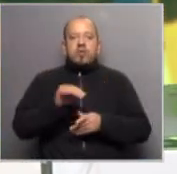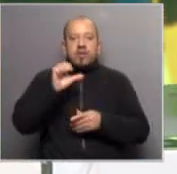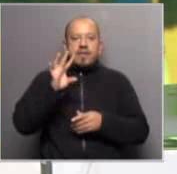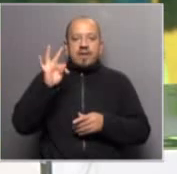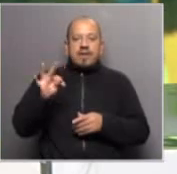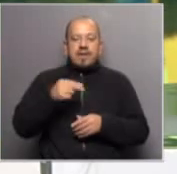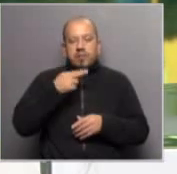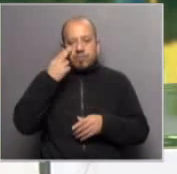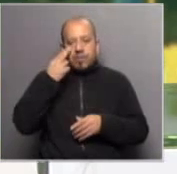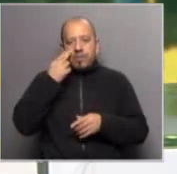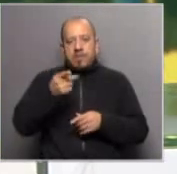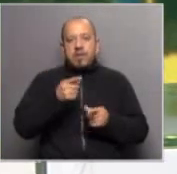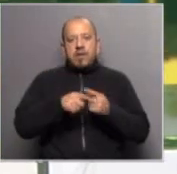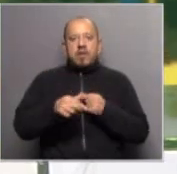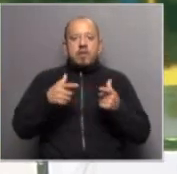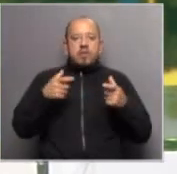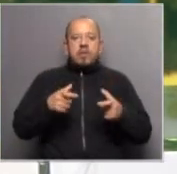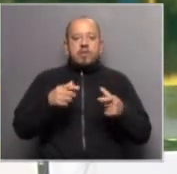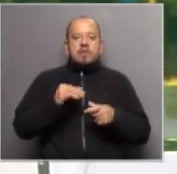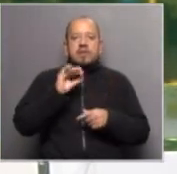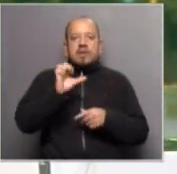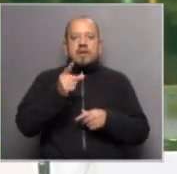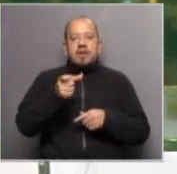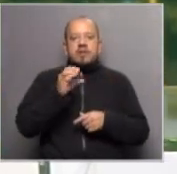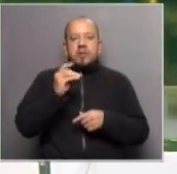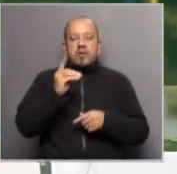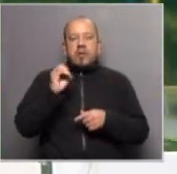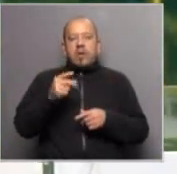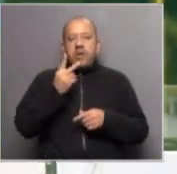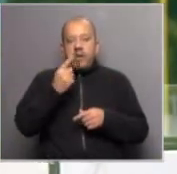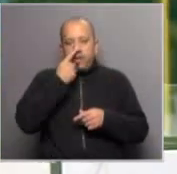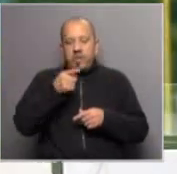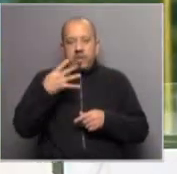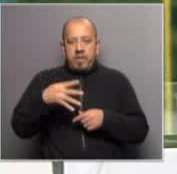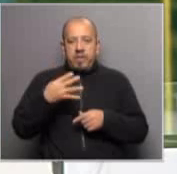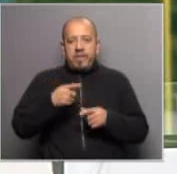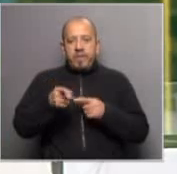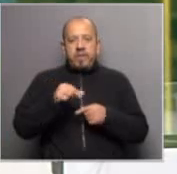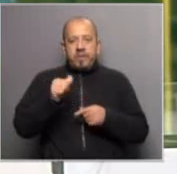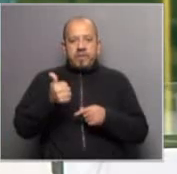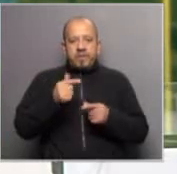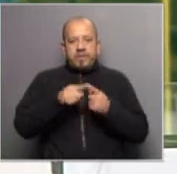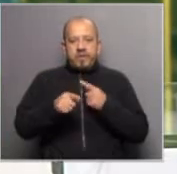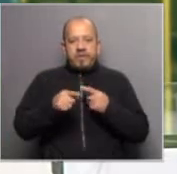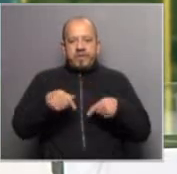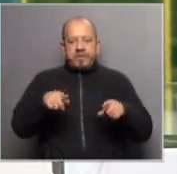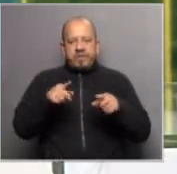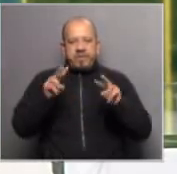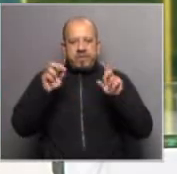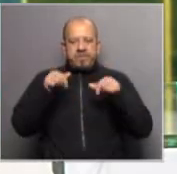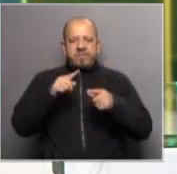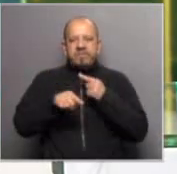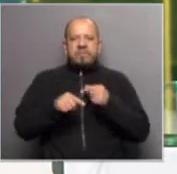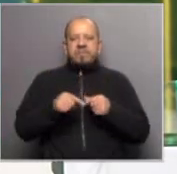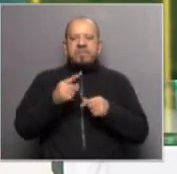aparece en su álbum El Éxodo de 2014. Y además ganó el premio Graffiti como tema del año en la